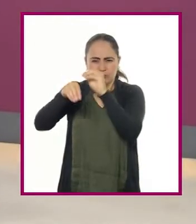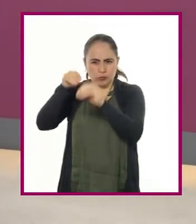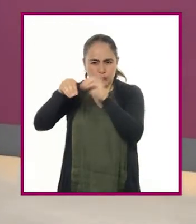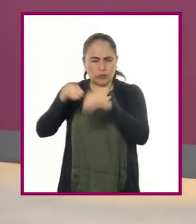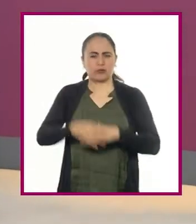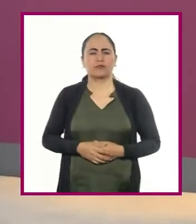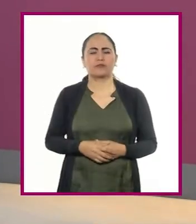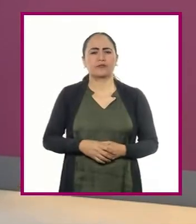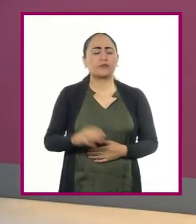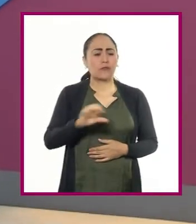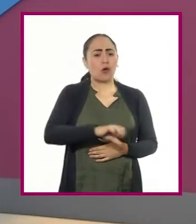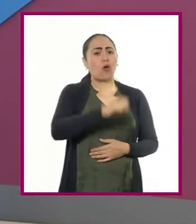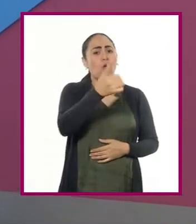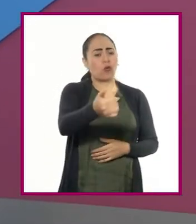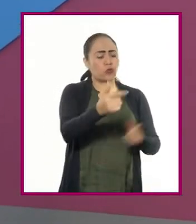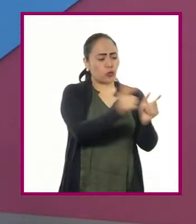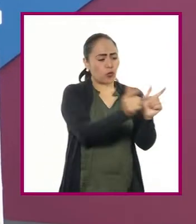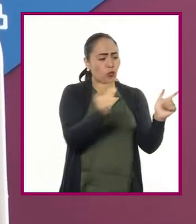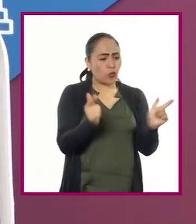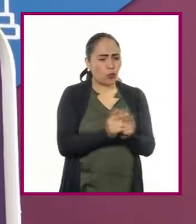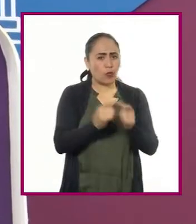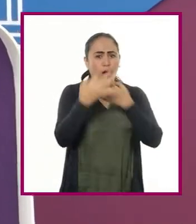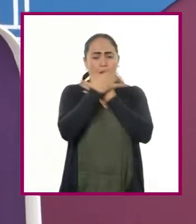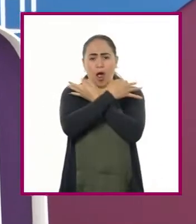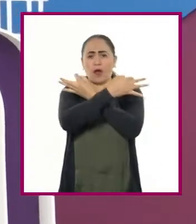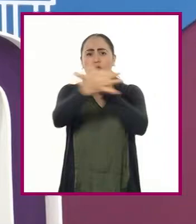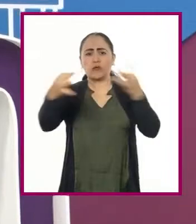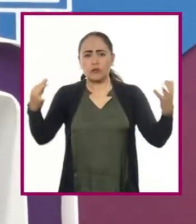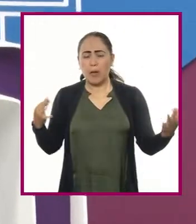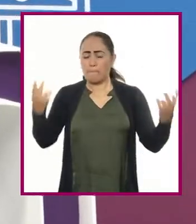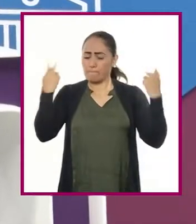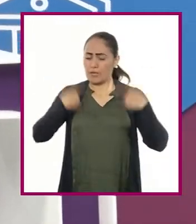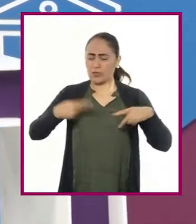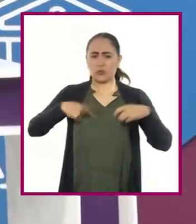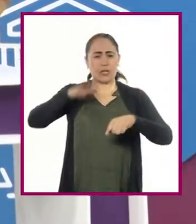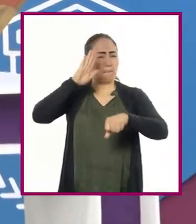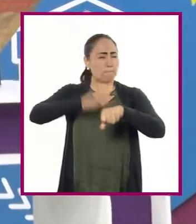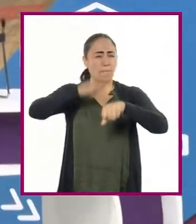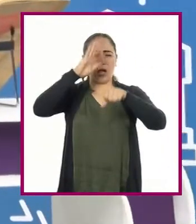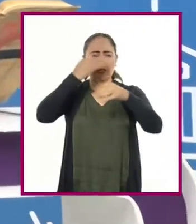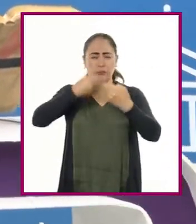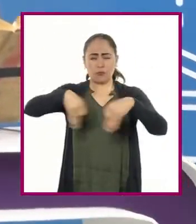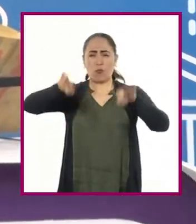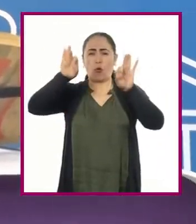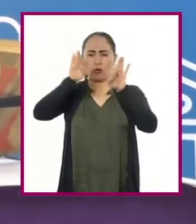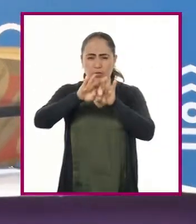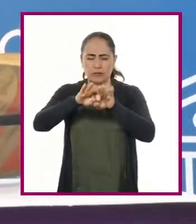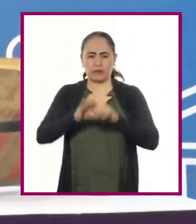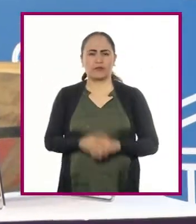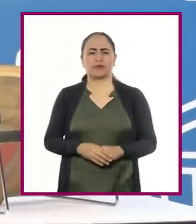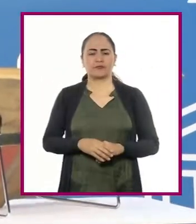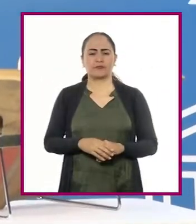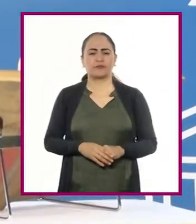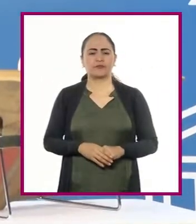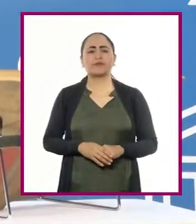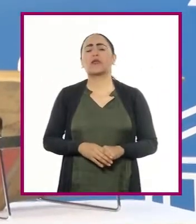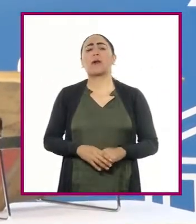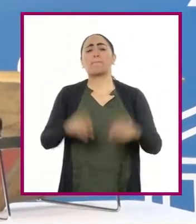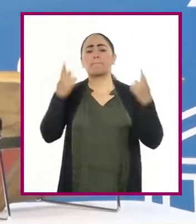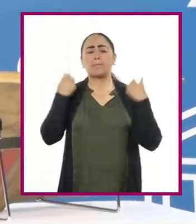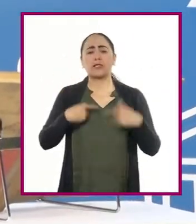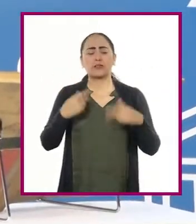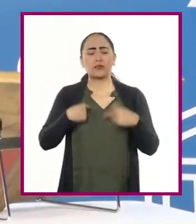plata, anunciaba el arribo del personaje principal de la procesión. Bajo un rico palio sostenido por